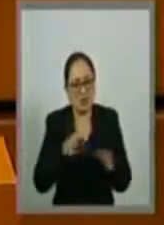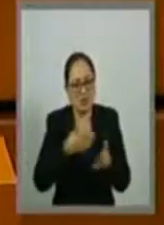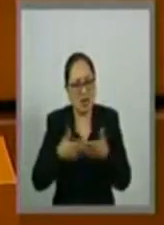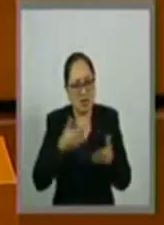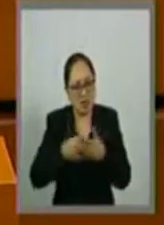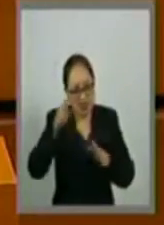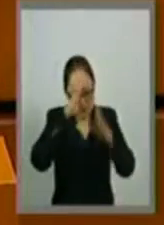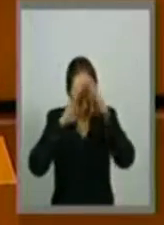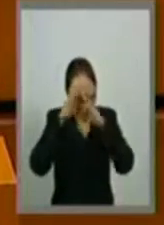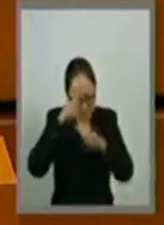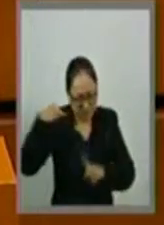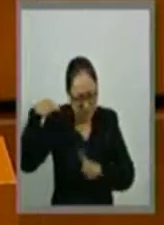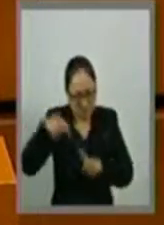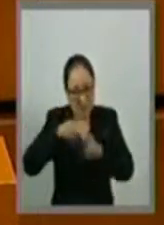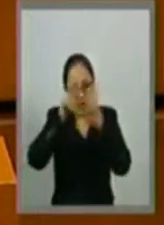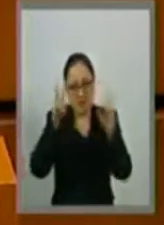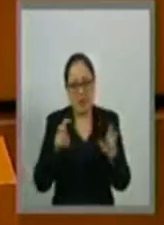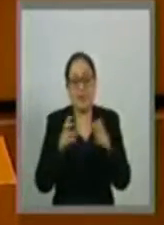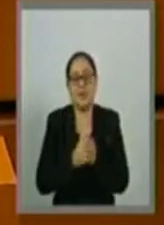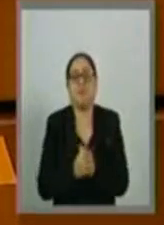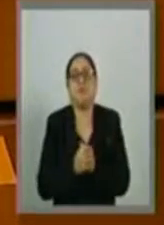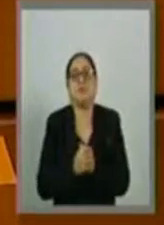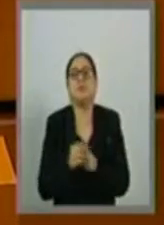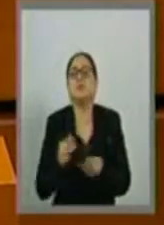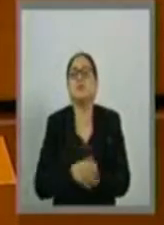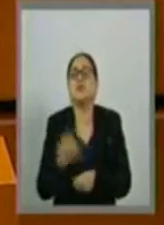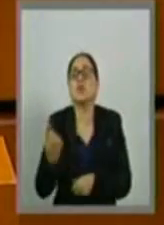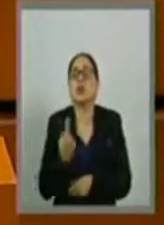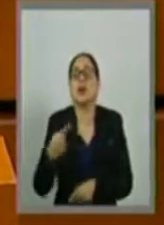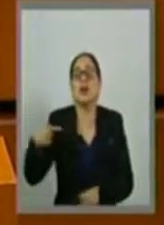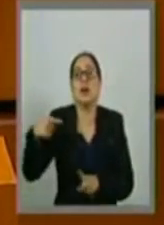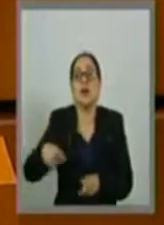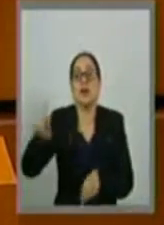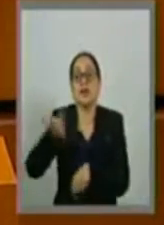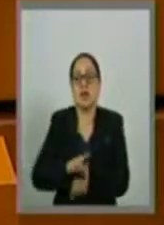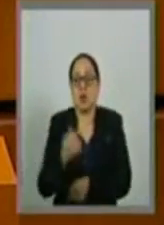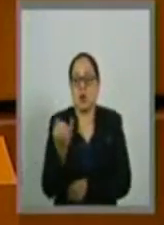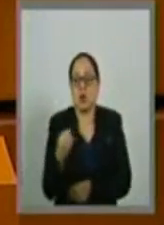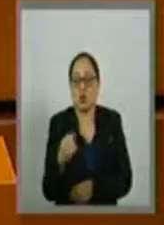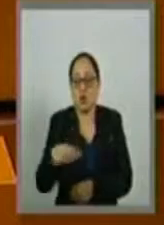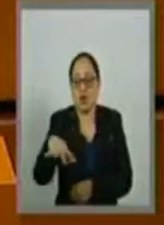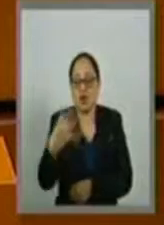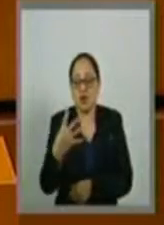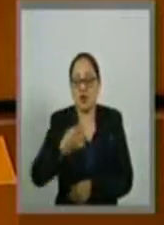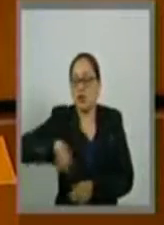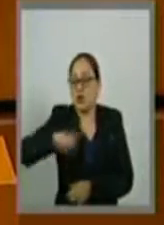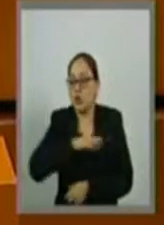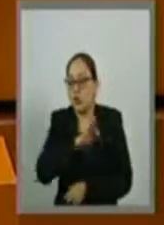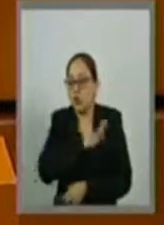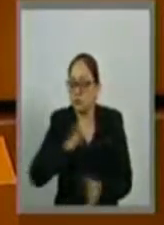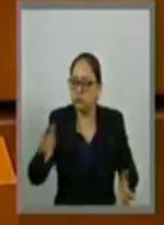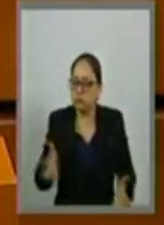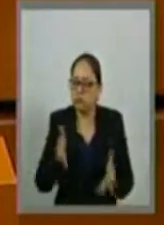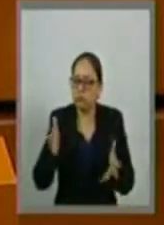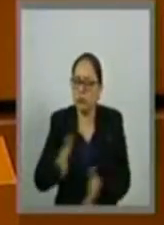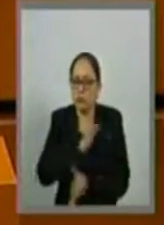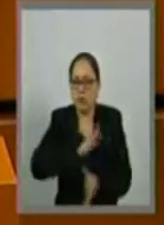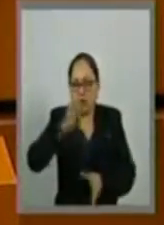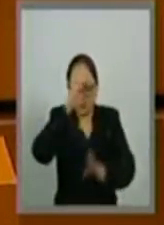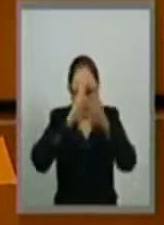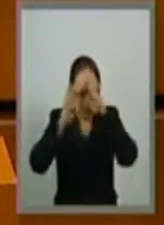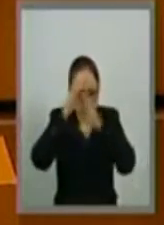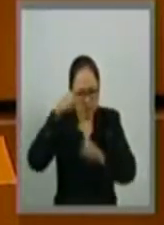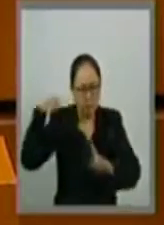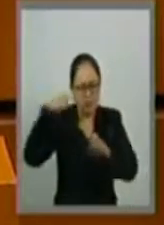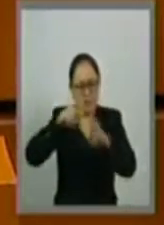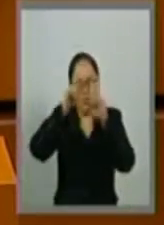vamos a hacer en esta tribuna. El que en este día, 14 de junio, podamos hacer un fomento, una conciencia y